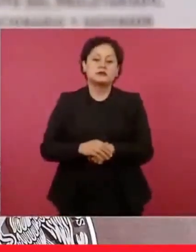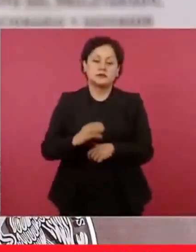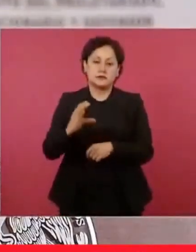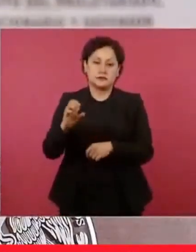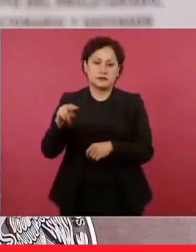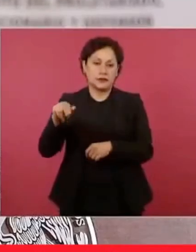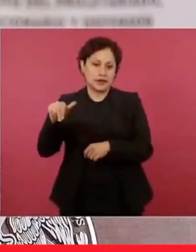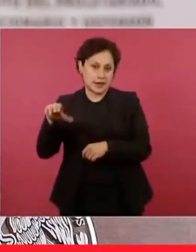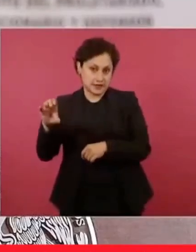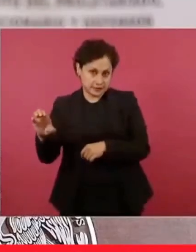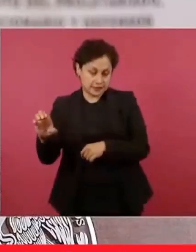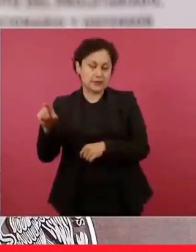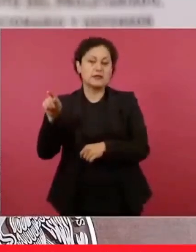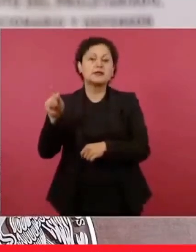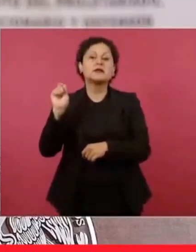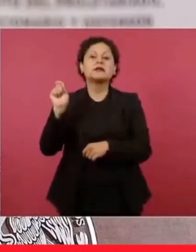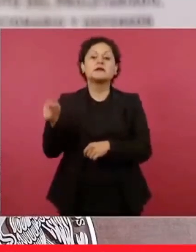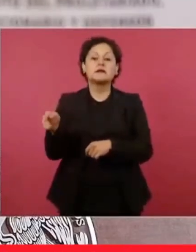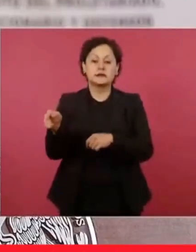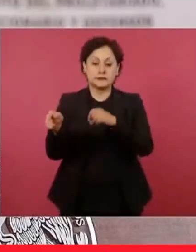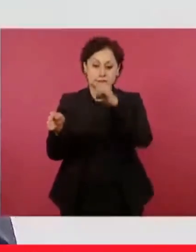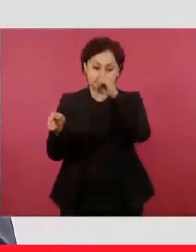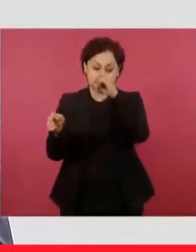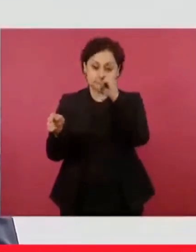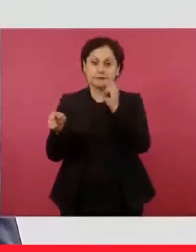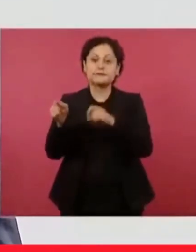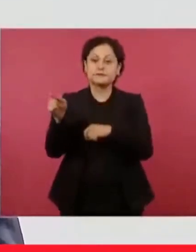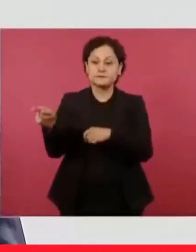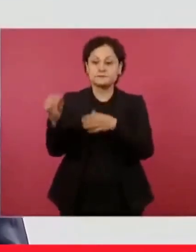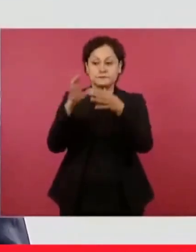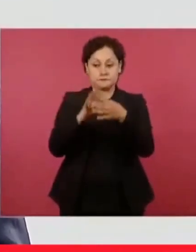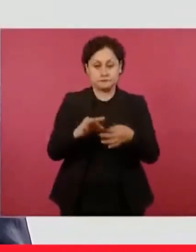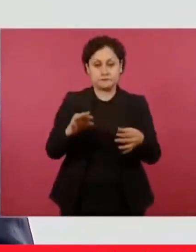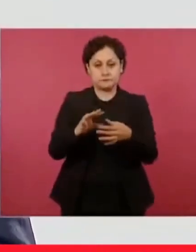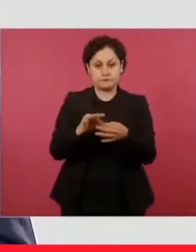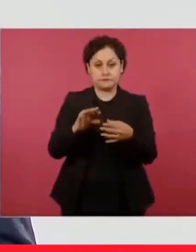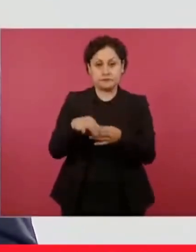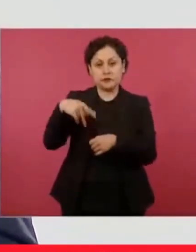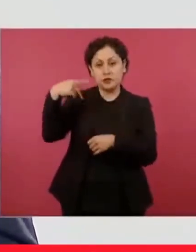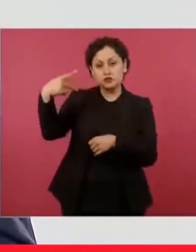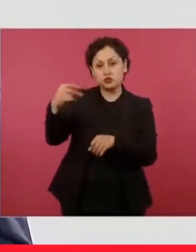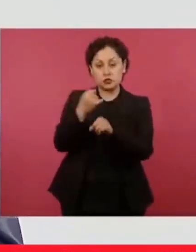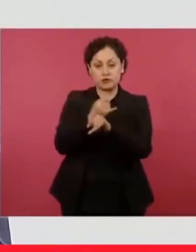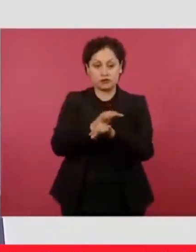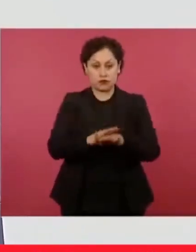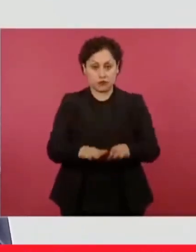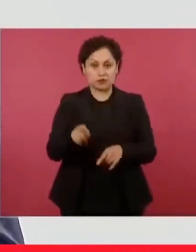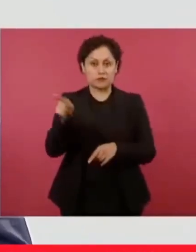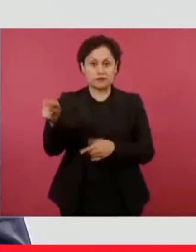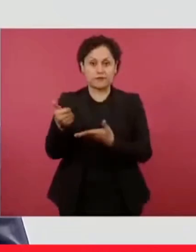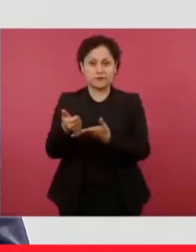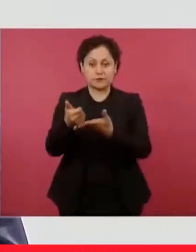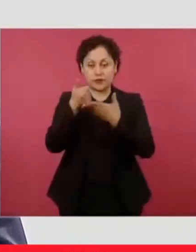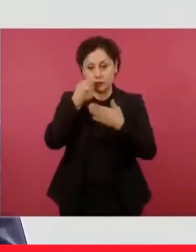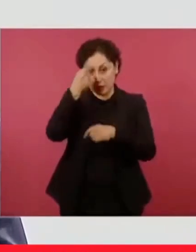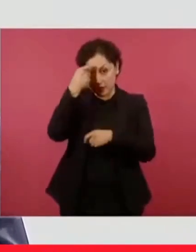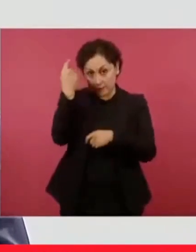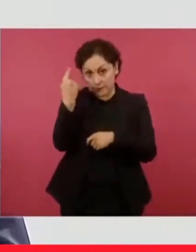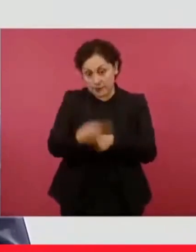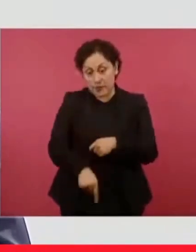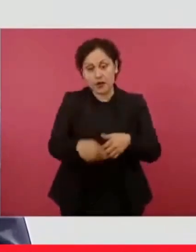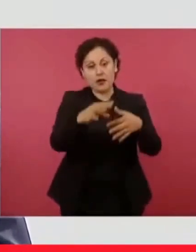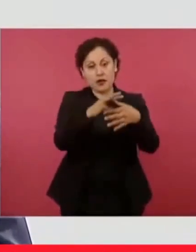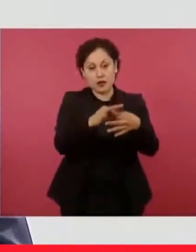CENACE y además, con toda la información que ellos poseen, la secuencia de eventos que ocurrió